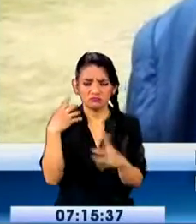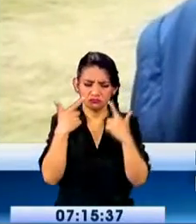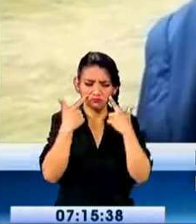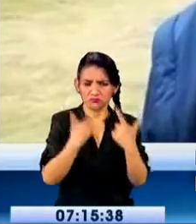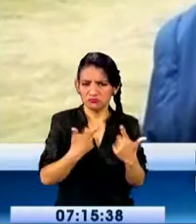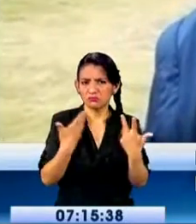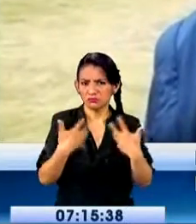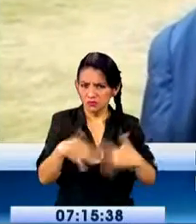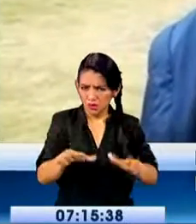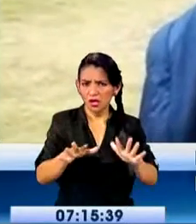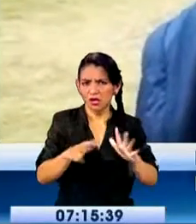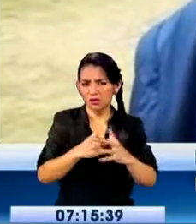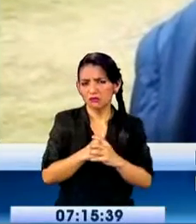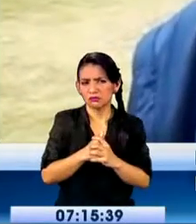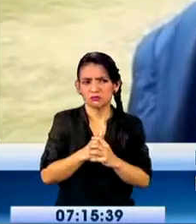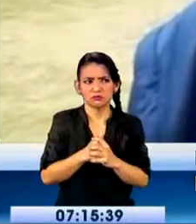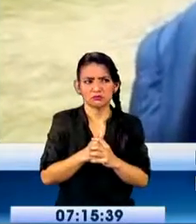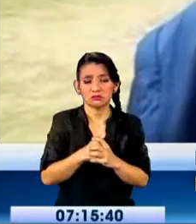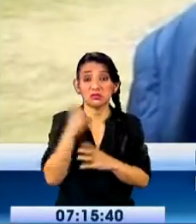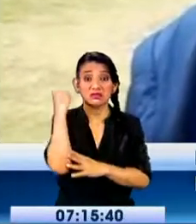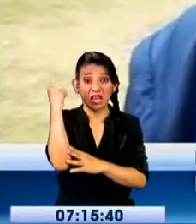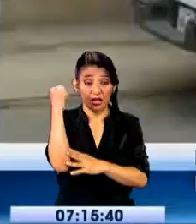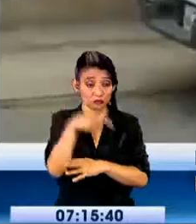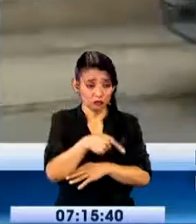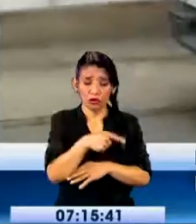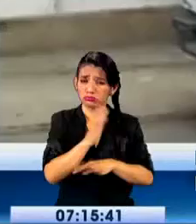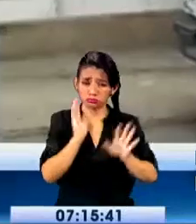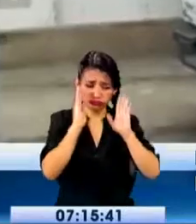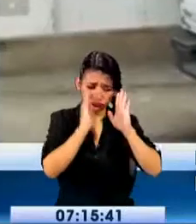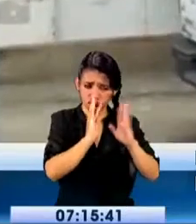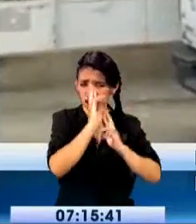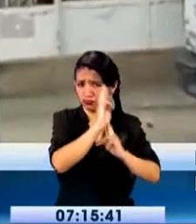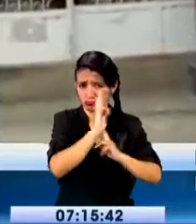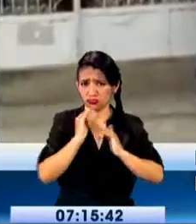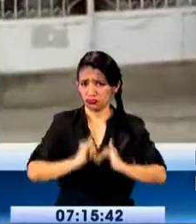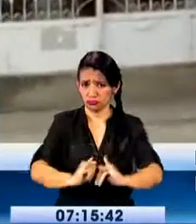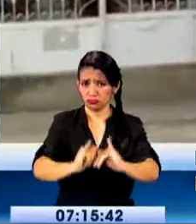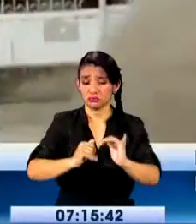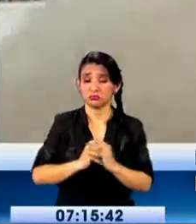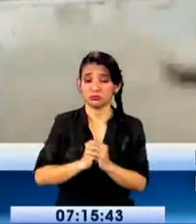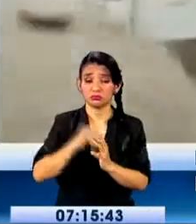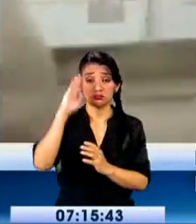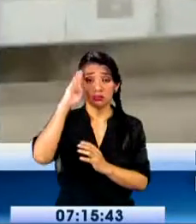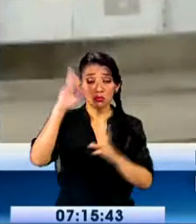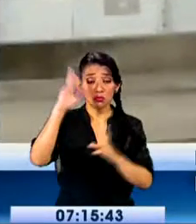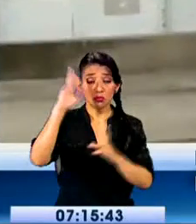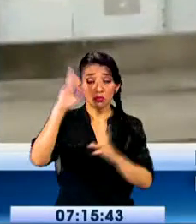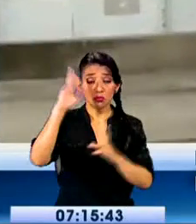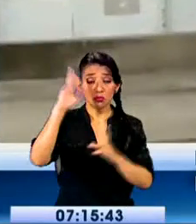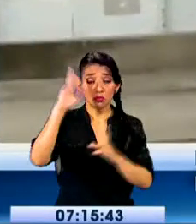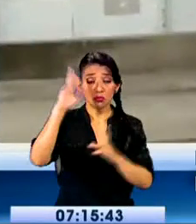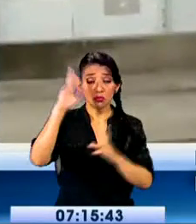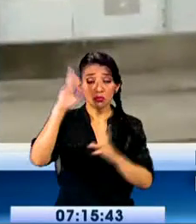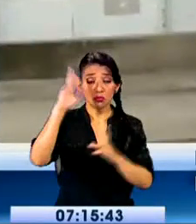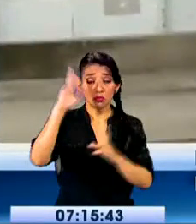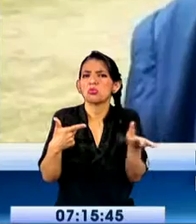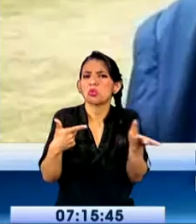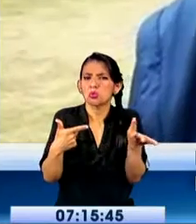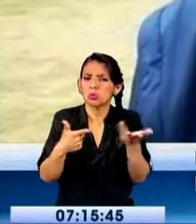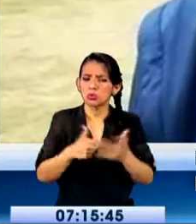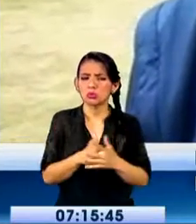puede evitar o vulnerar ningún derecho de del adolescente. La policía investiga la procedencia del arma de fuego. Aunque haya